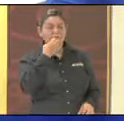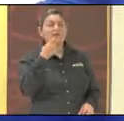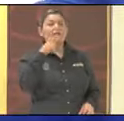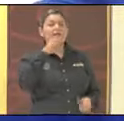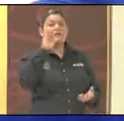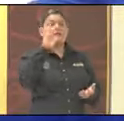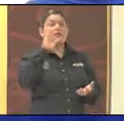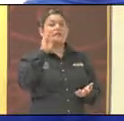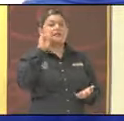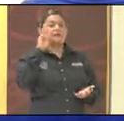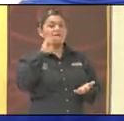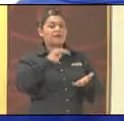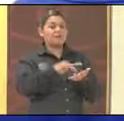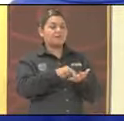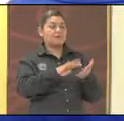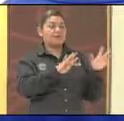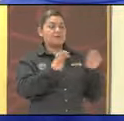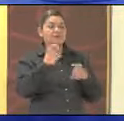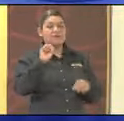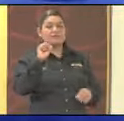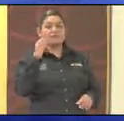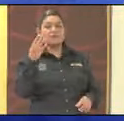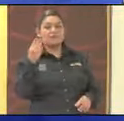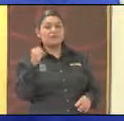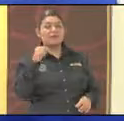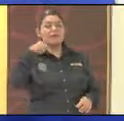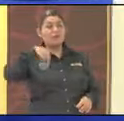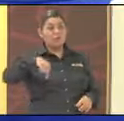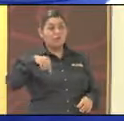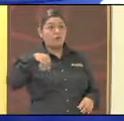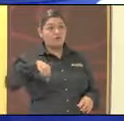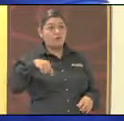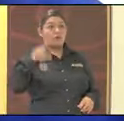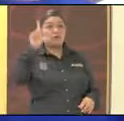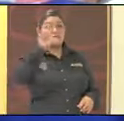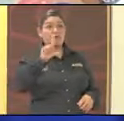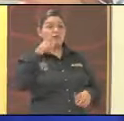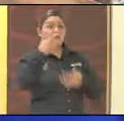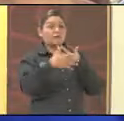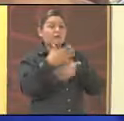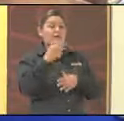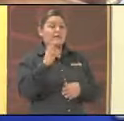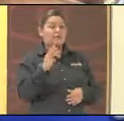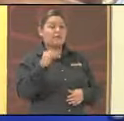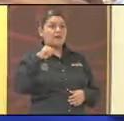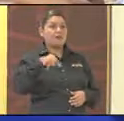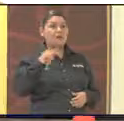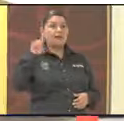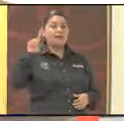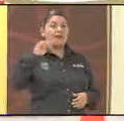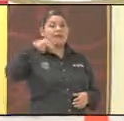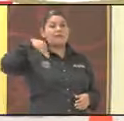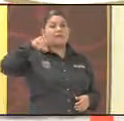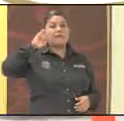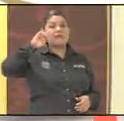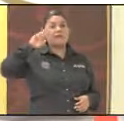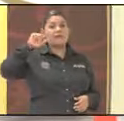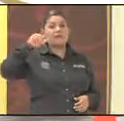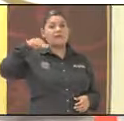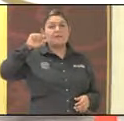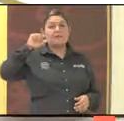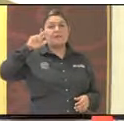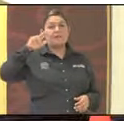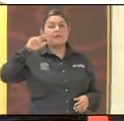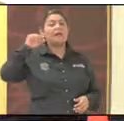3,769 Papanicolaou. Hoy lunes 15 de mayo el camión de la Esperanza estará en Miramar, en la delegación